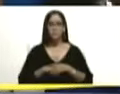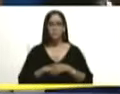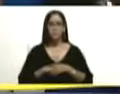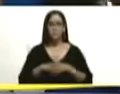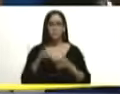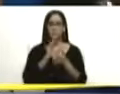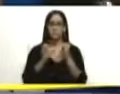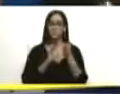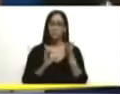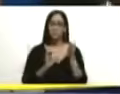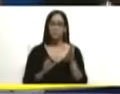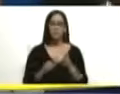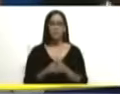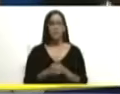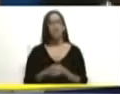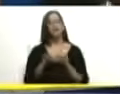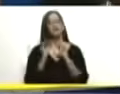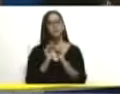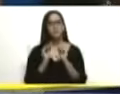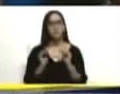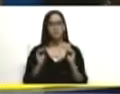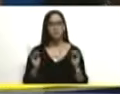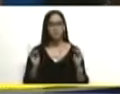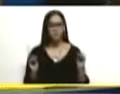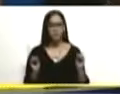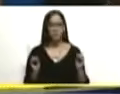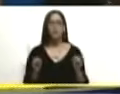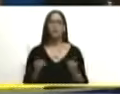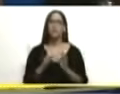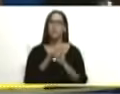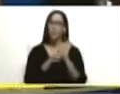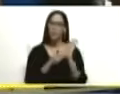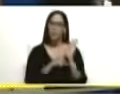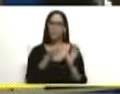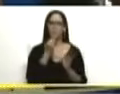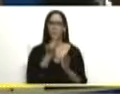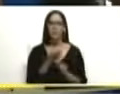Vértices, llamado y programa. Bueno,